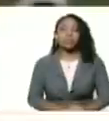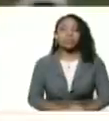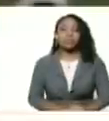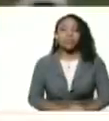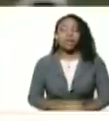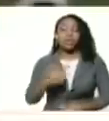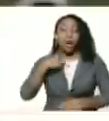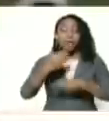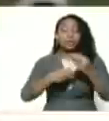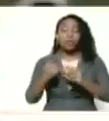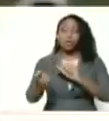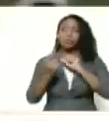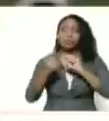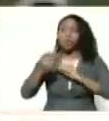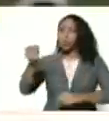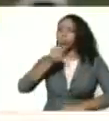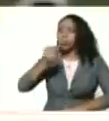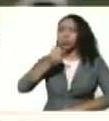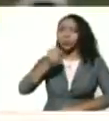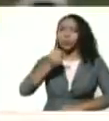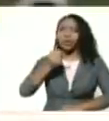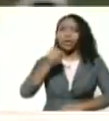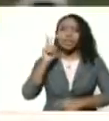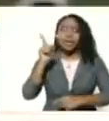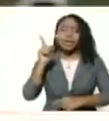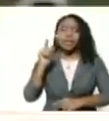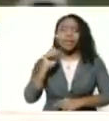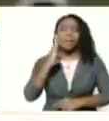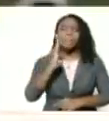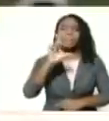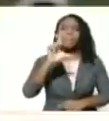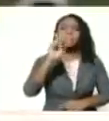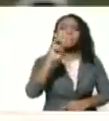me hacía una entrevista a un periodista de la agencia Bloomberg.